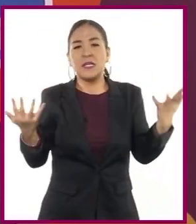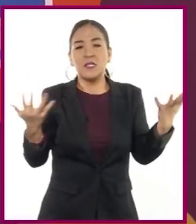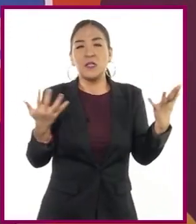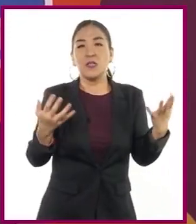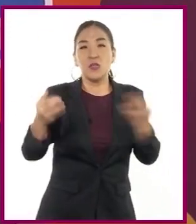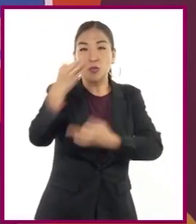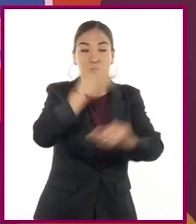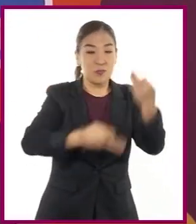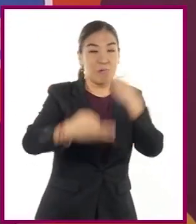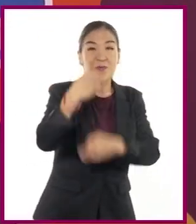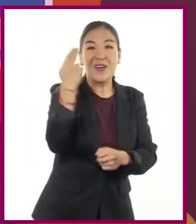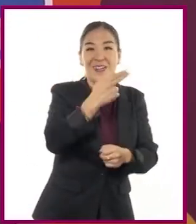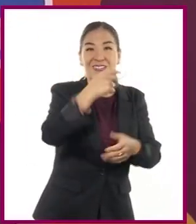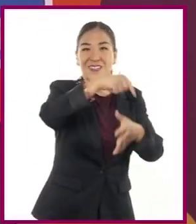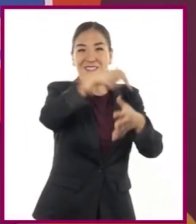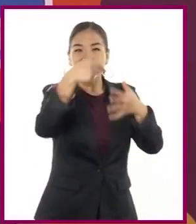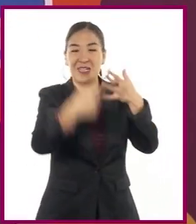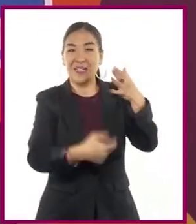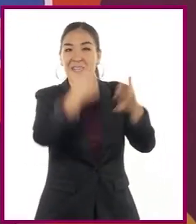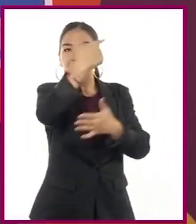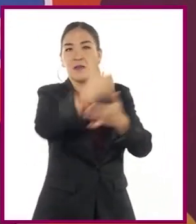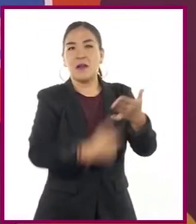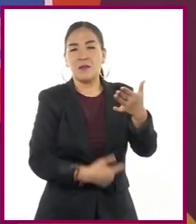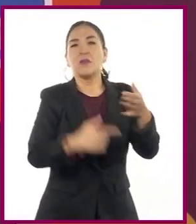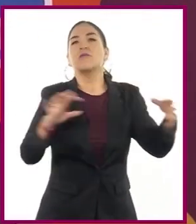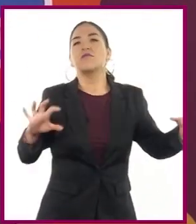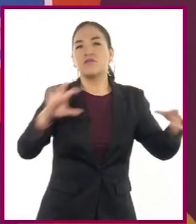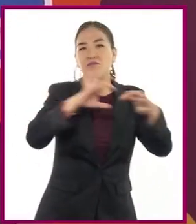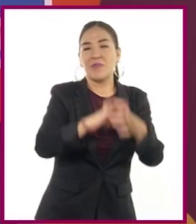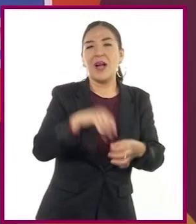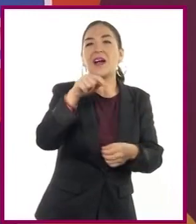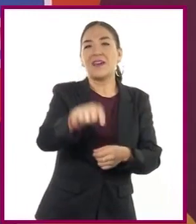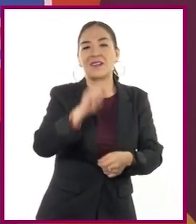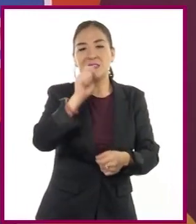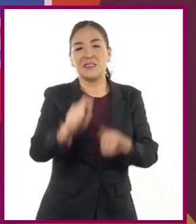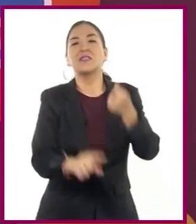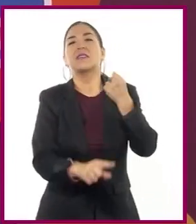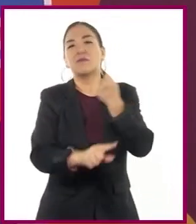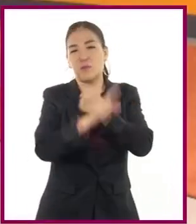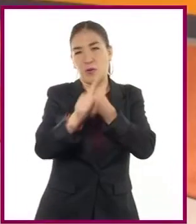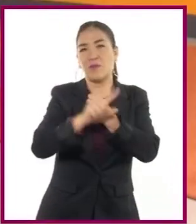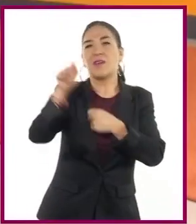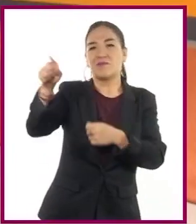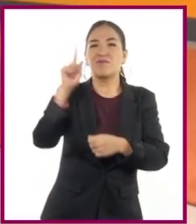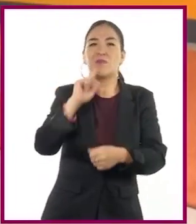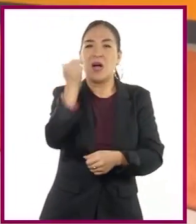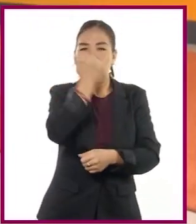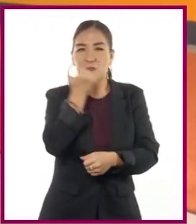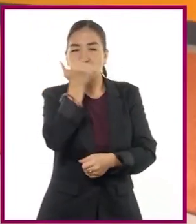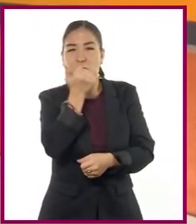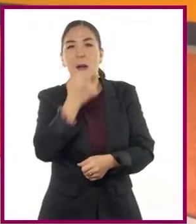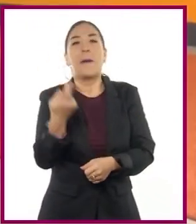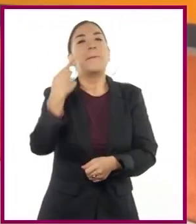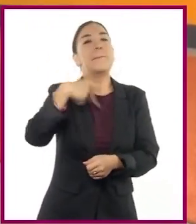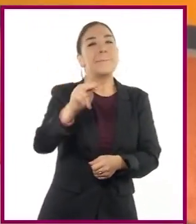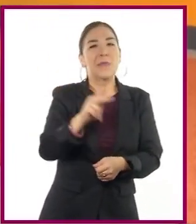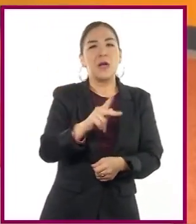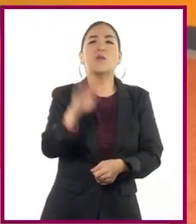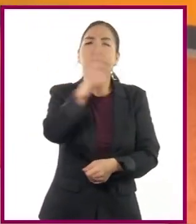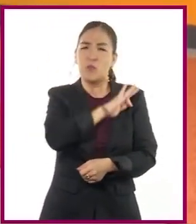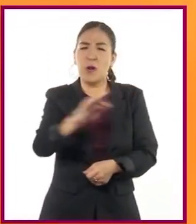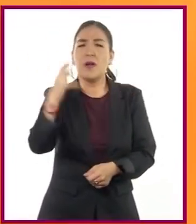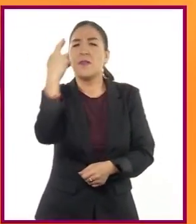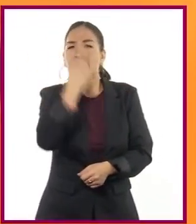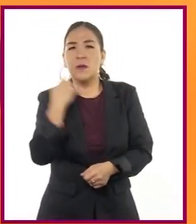las necesidades que se enlistan están relacionadas con la situación de tu alumna. Sin embargo, podemos